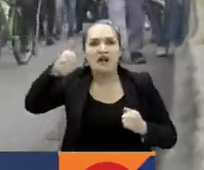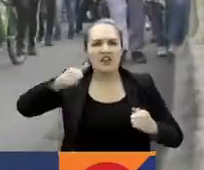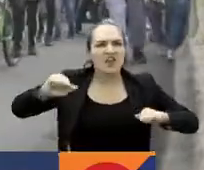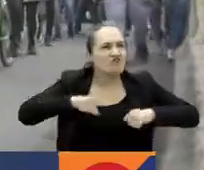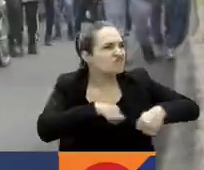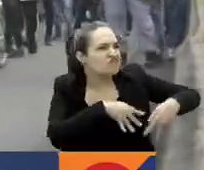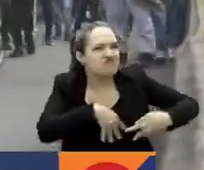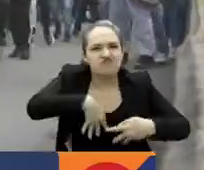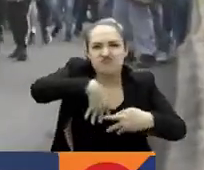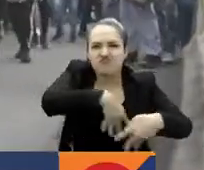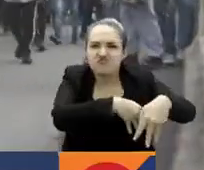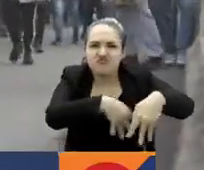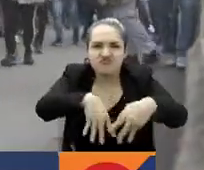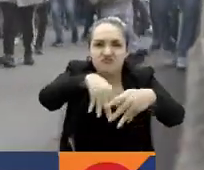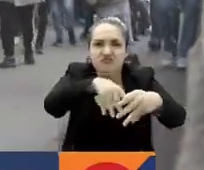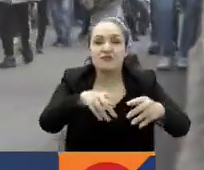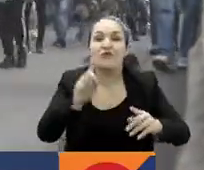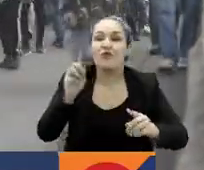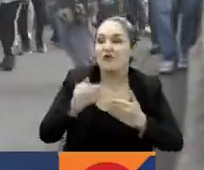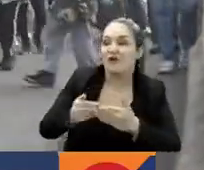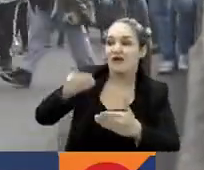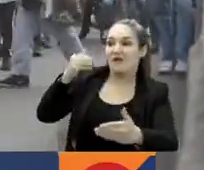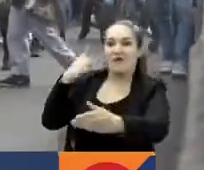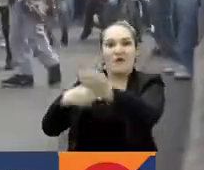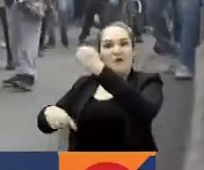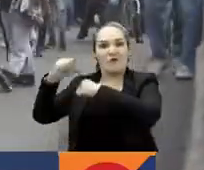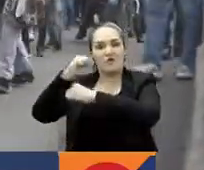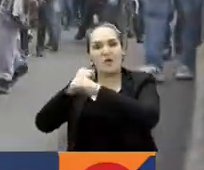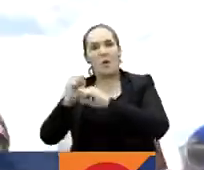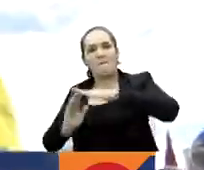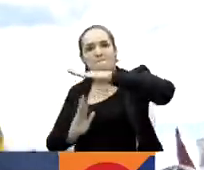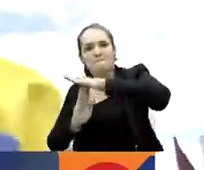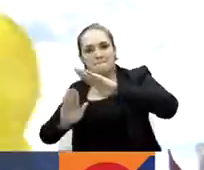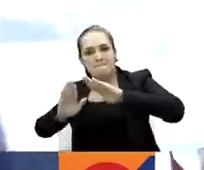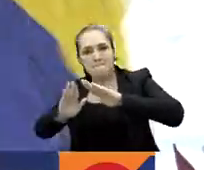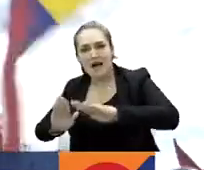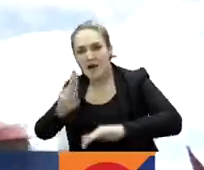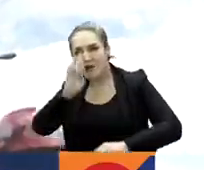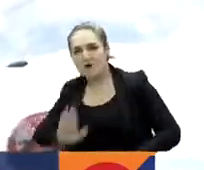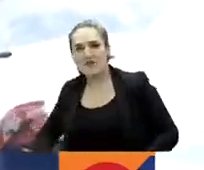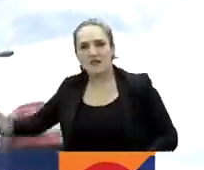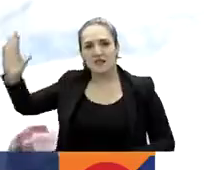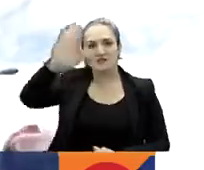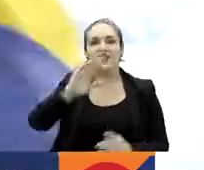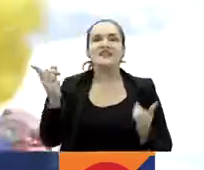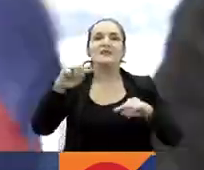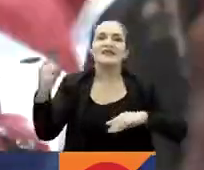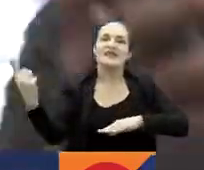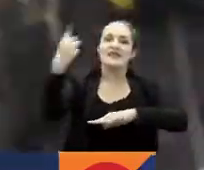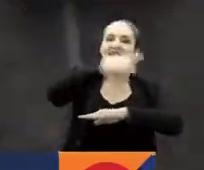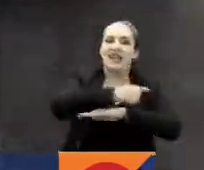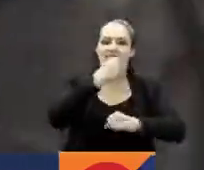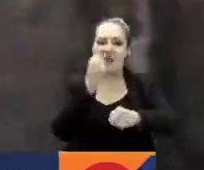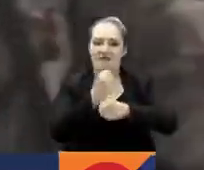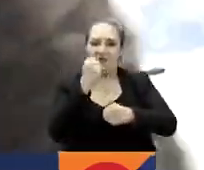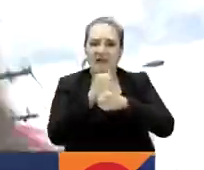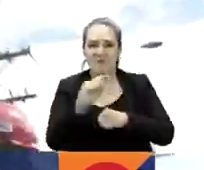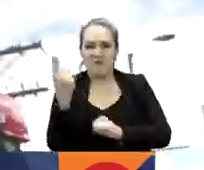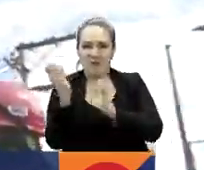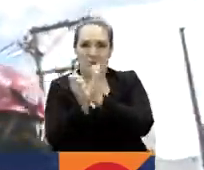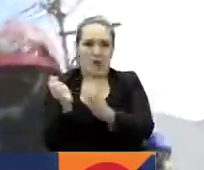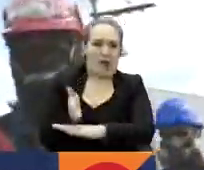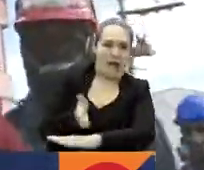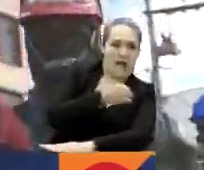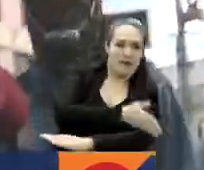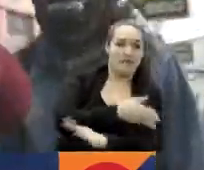previstas con motivo del primer año del paro nacional y la tradicional jornada del día del trabajo según las autoridades sólo